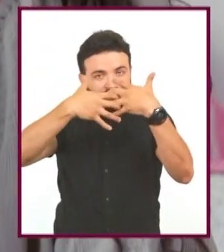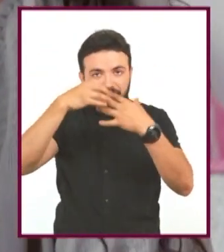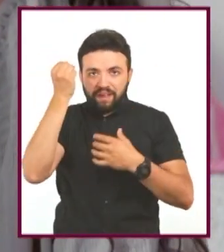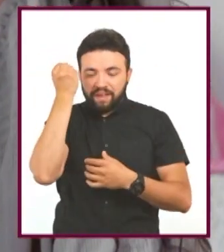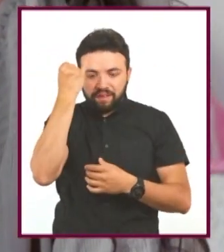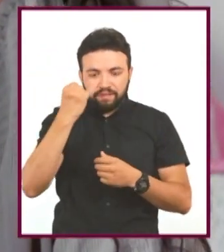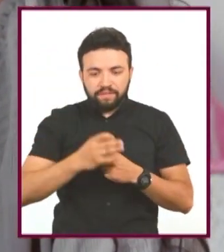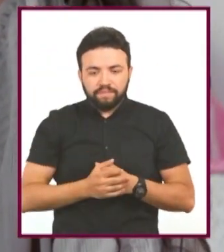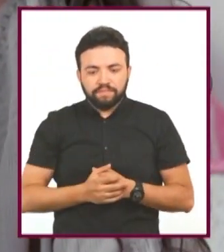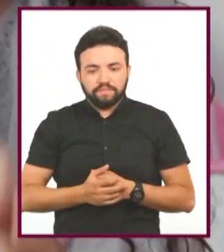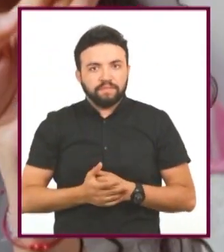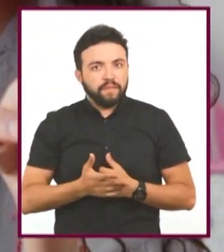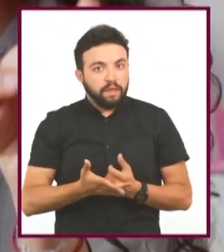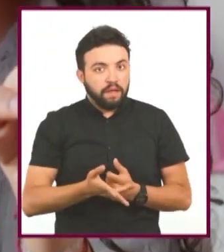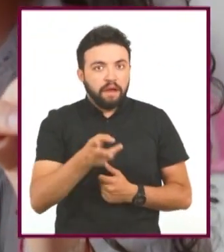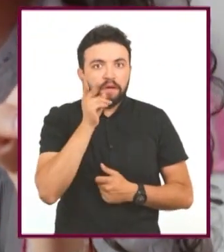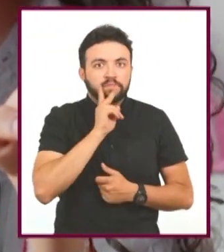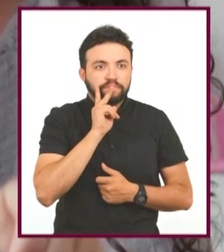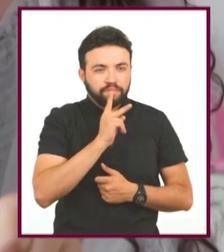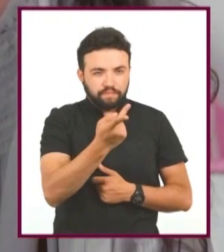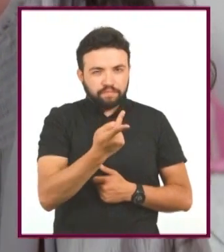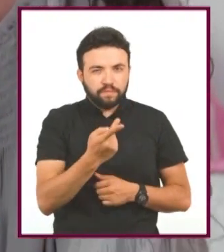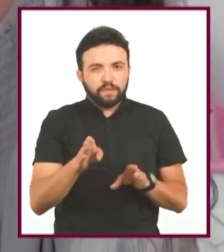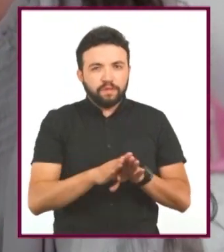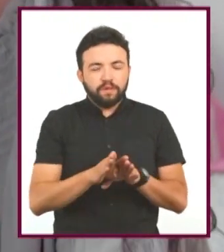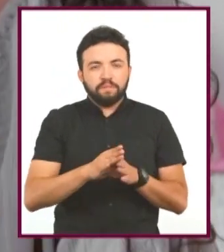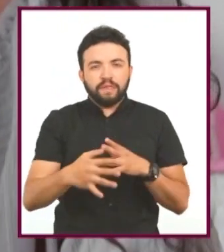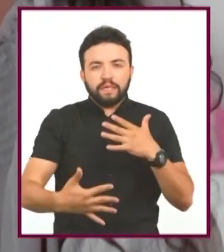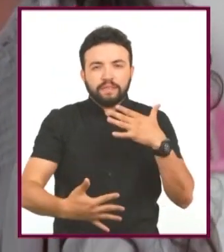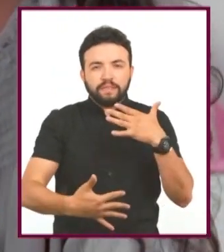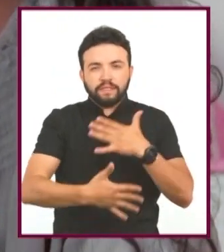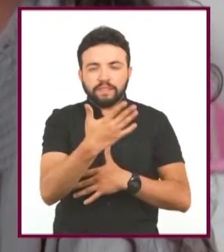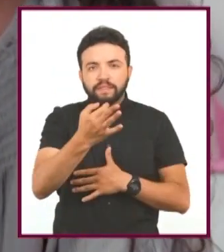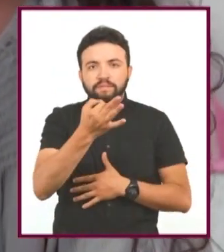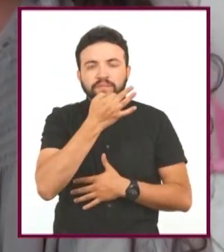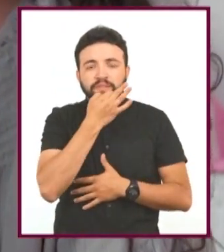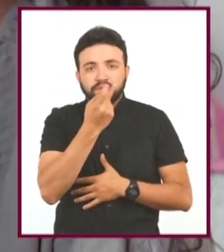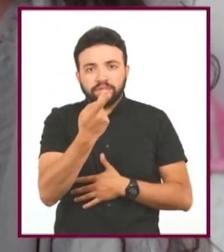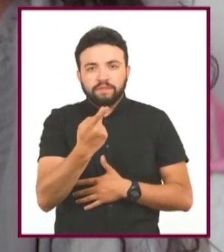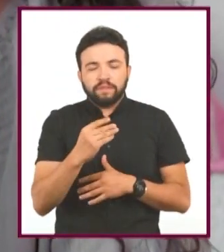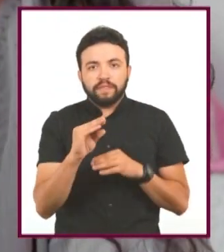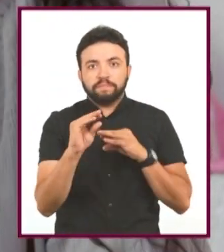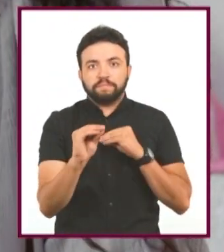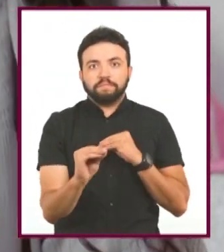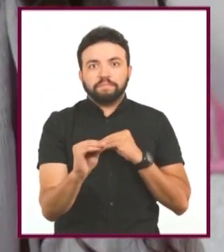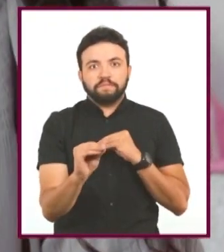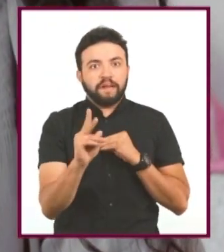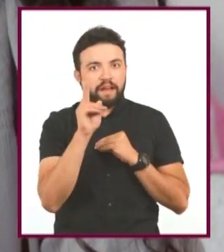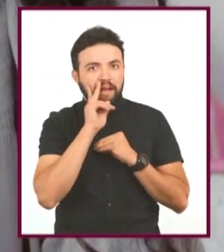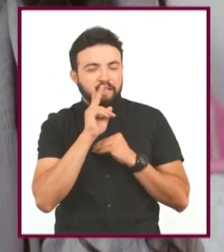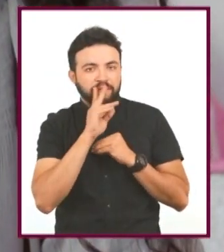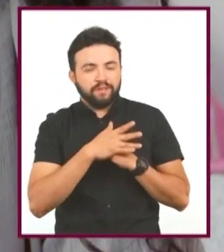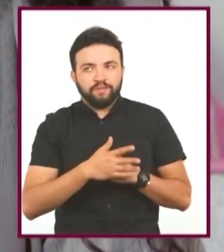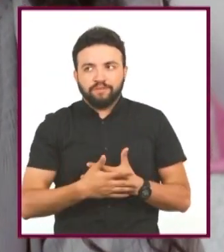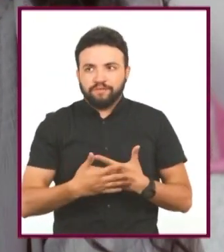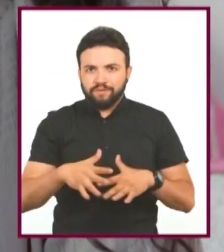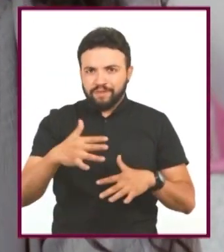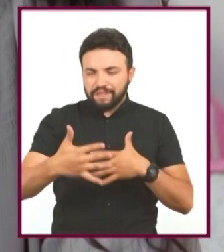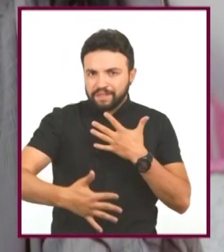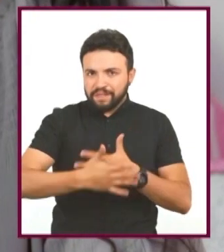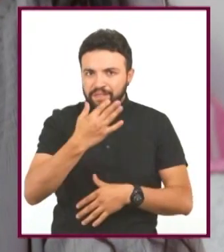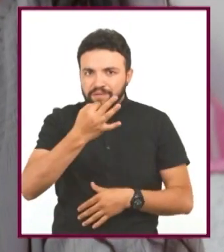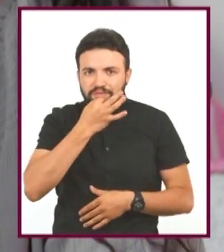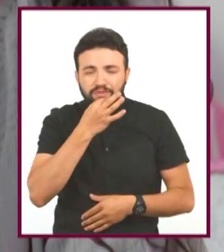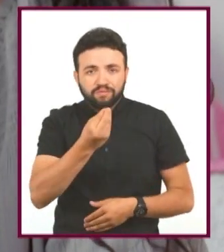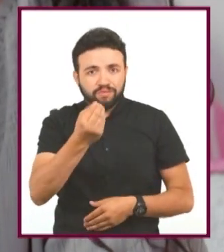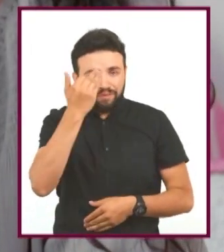Te reto que intentemos pasar 15 minutos en silencio. ¿Qué? No lo vas a lograr. 15 minutos es mucho tiempo.